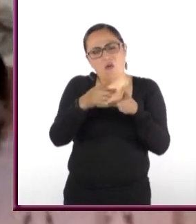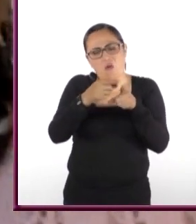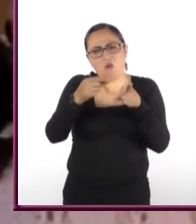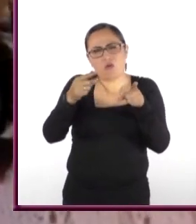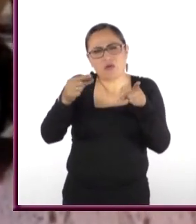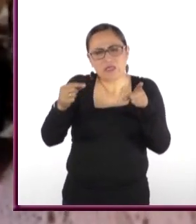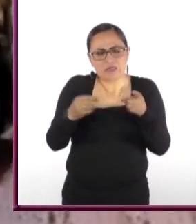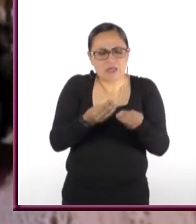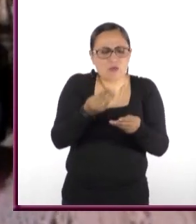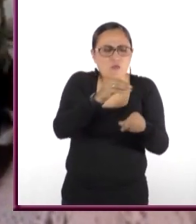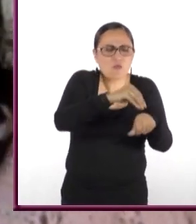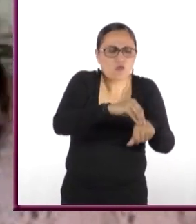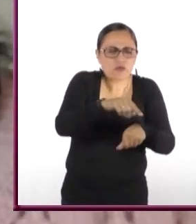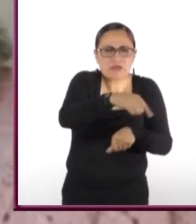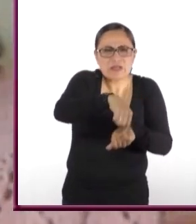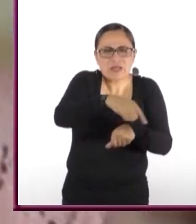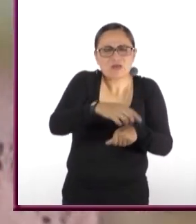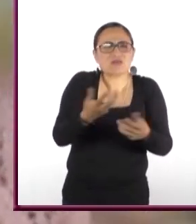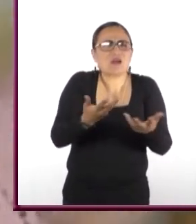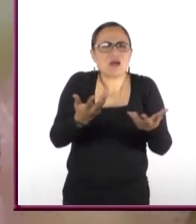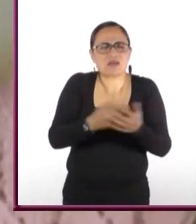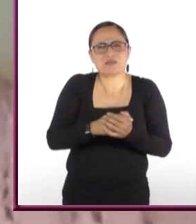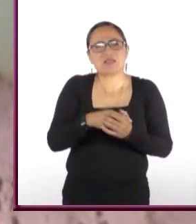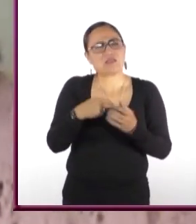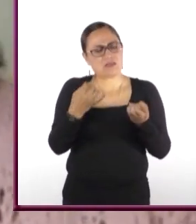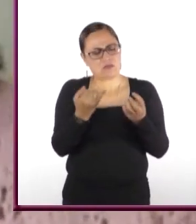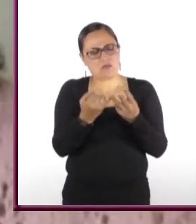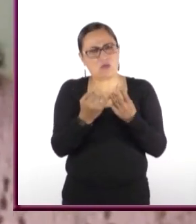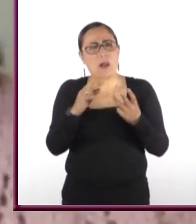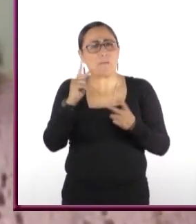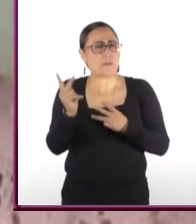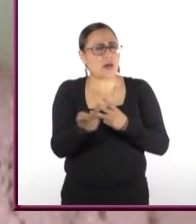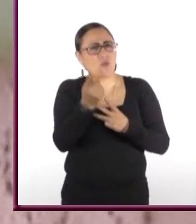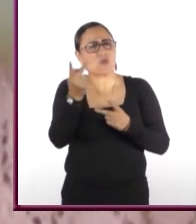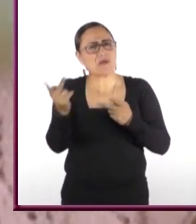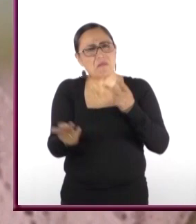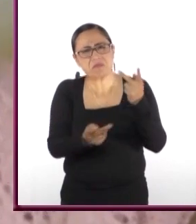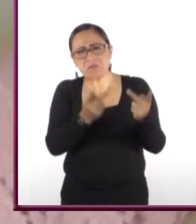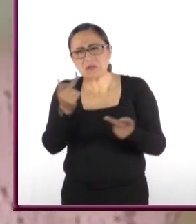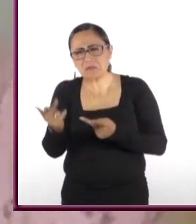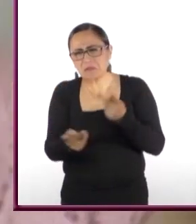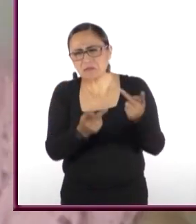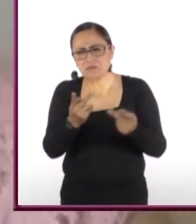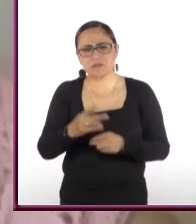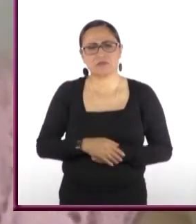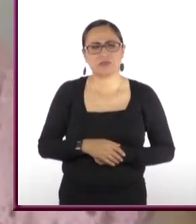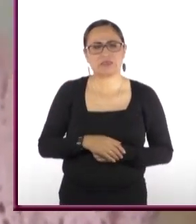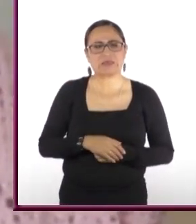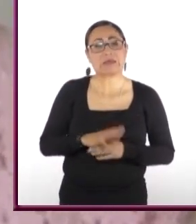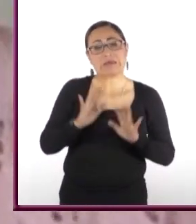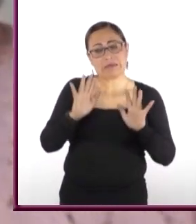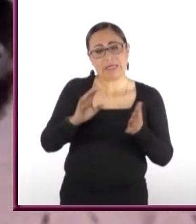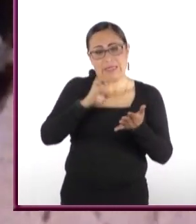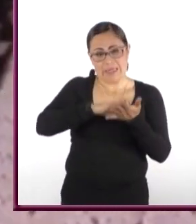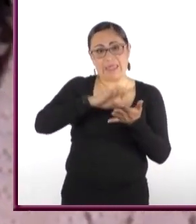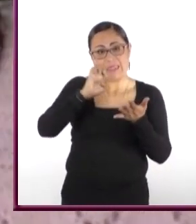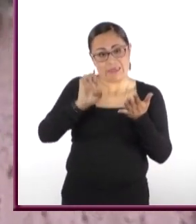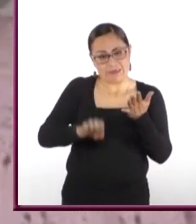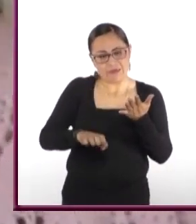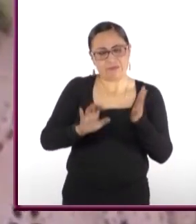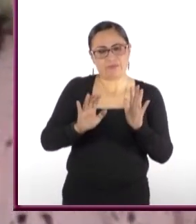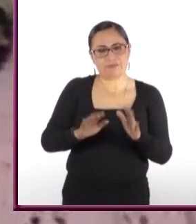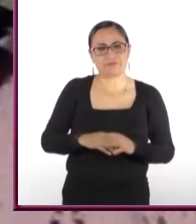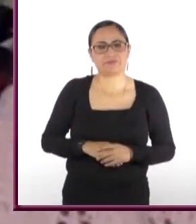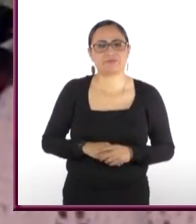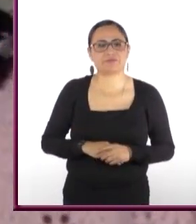una hojita, qué hacen, y preguntarse, ¿no? Por ejemplo, voy a dar un ejemplo, a ver si tengo